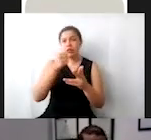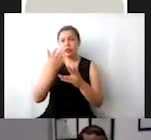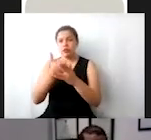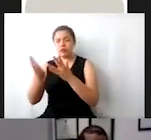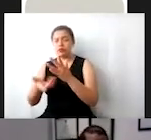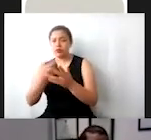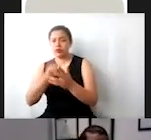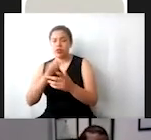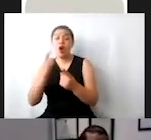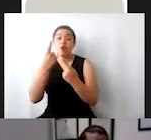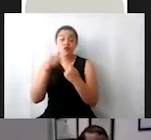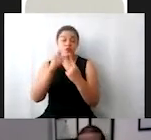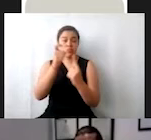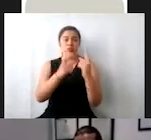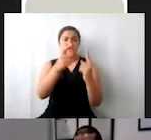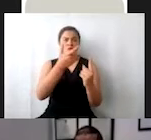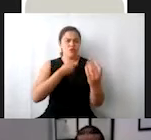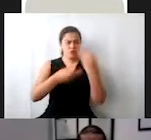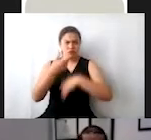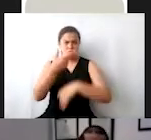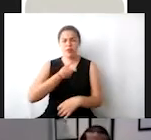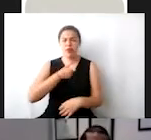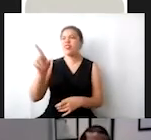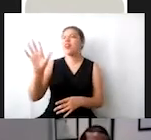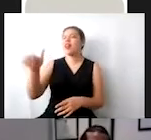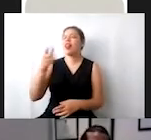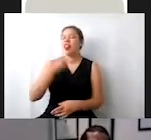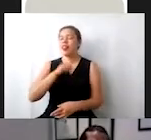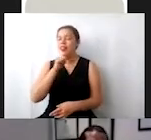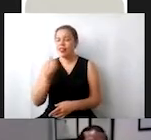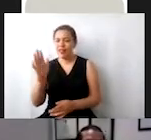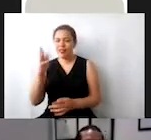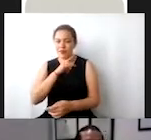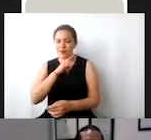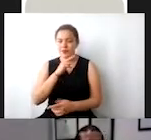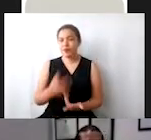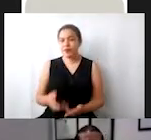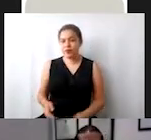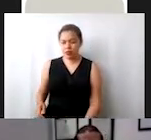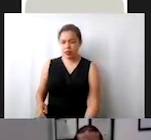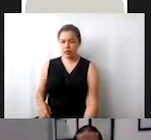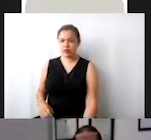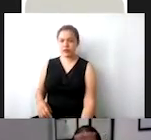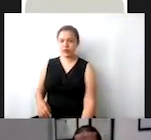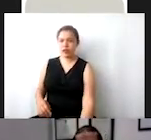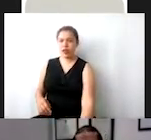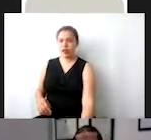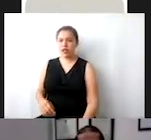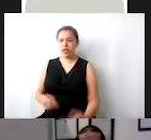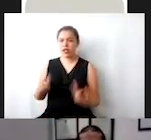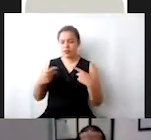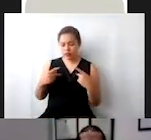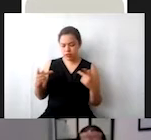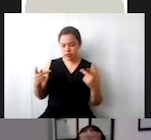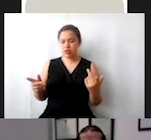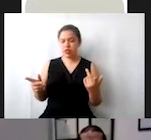todo y al otro nada. Ya uno de los sujetos va a poder repetir contra el